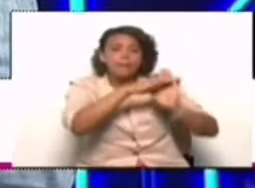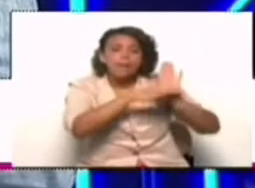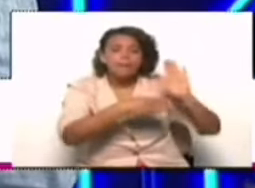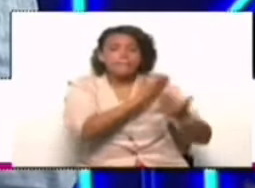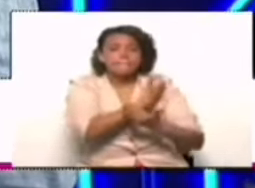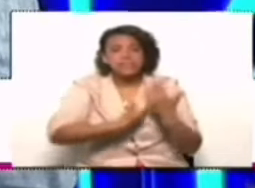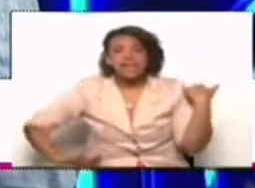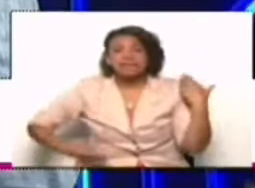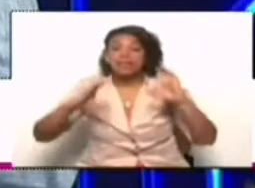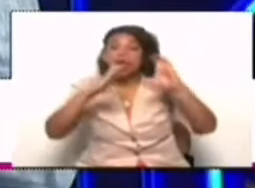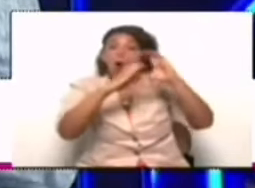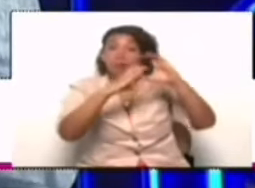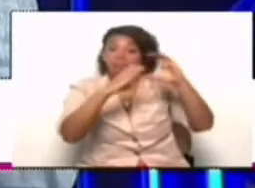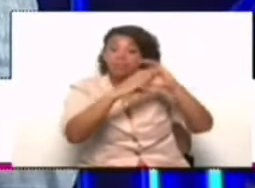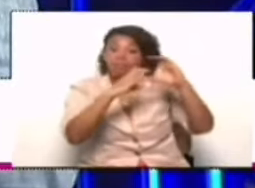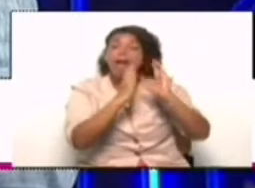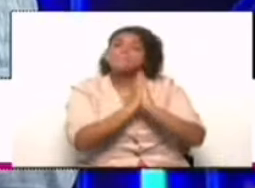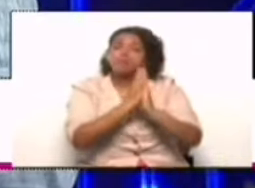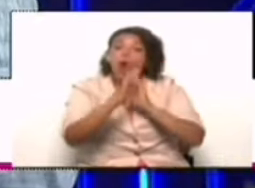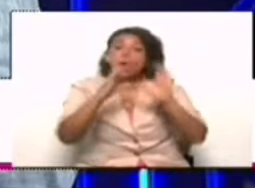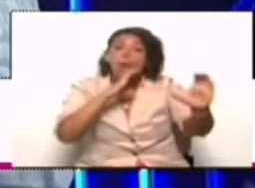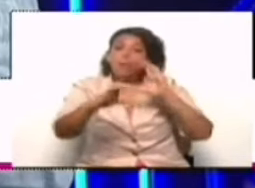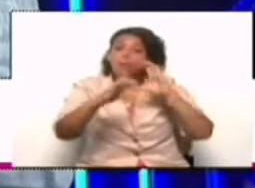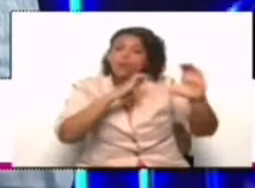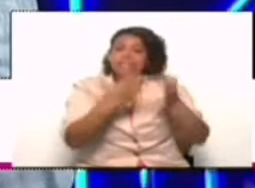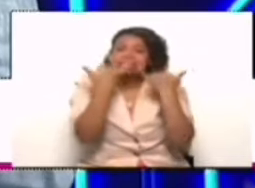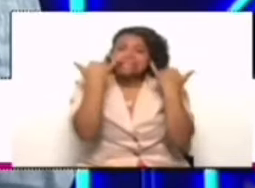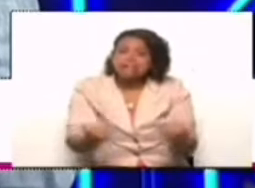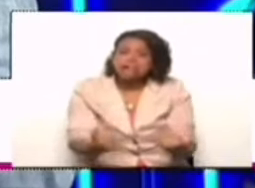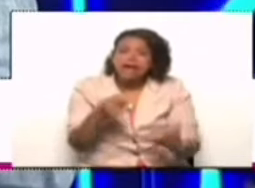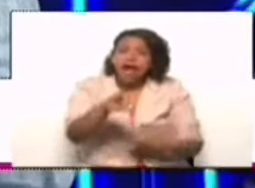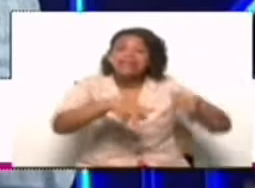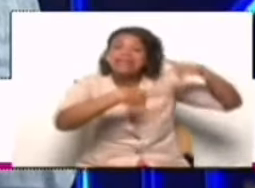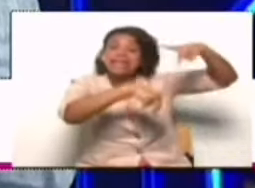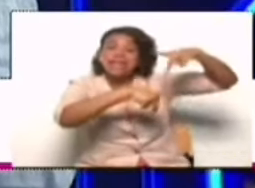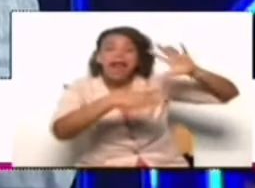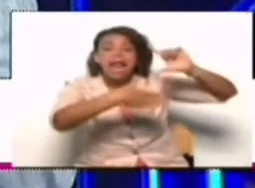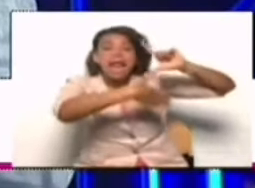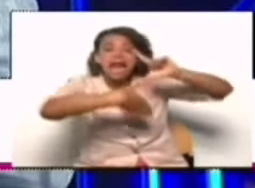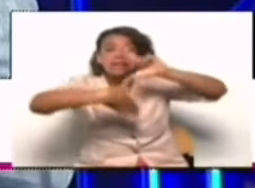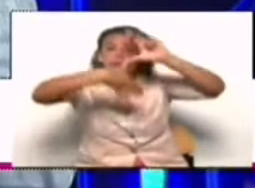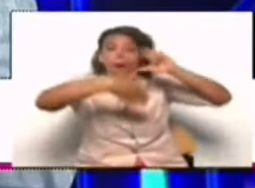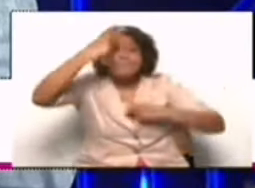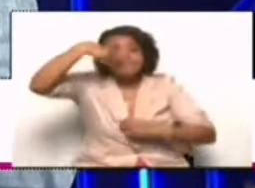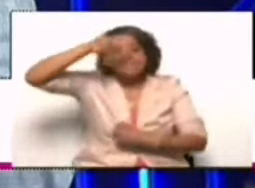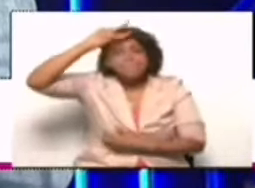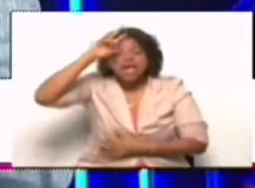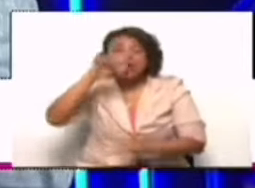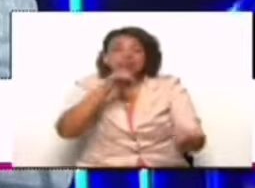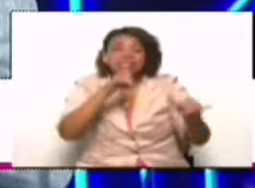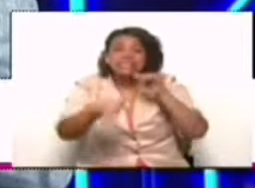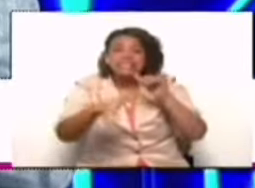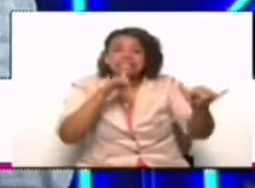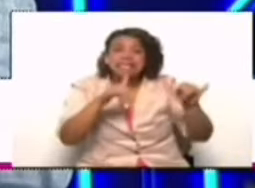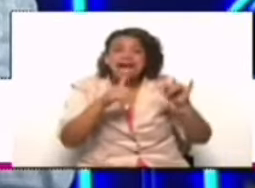de CONATEL, que se comunique con TikTok Latinoamérica en México de inmediato y le